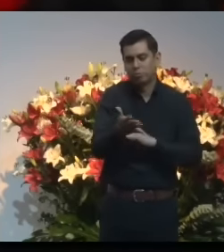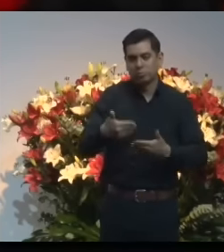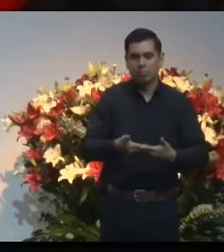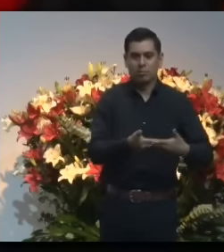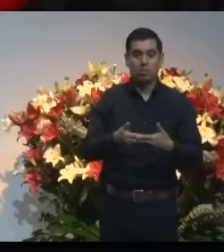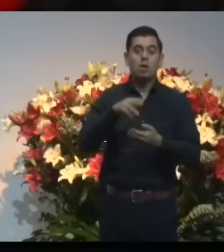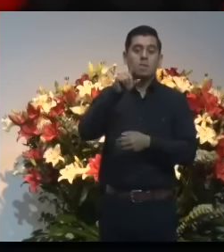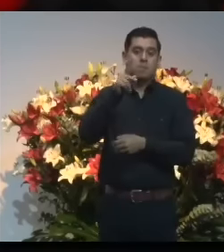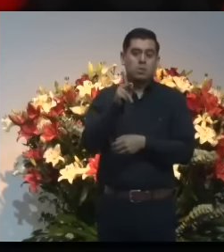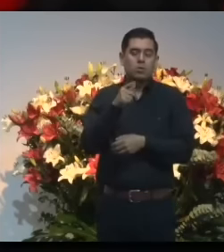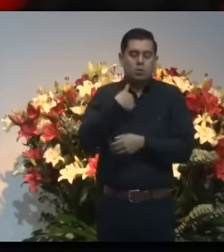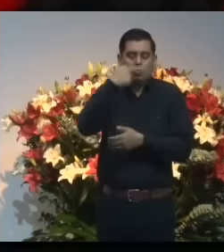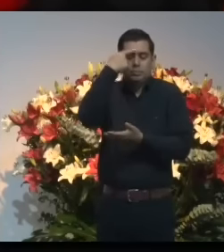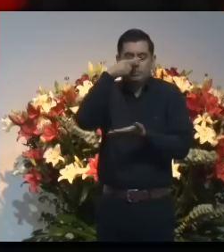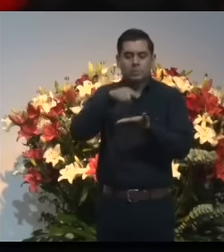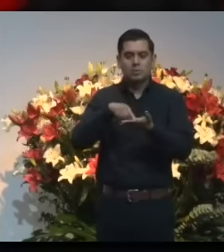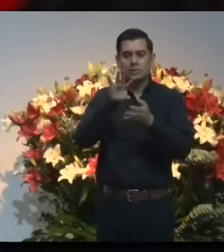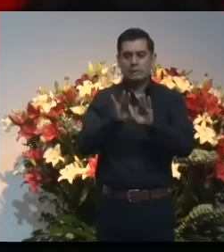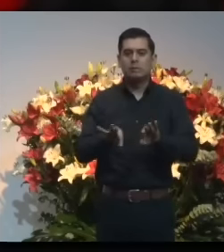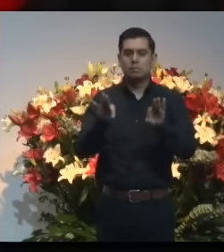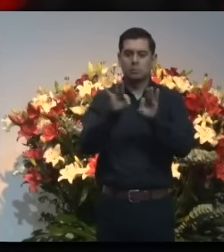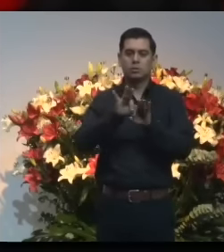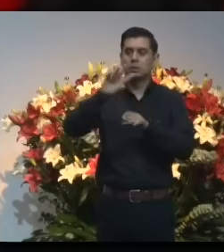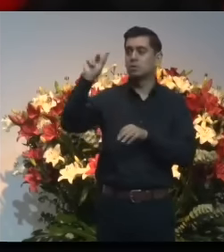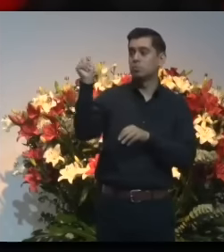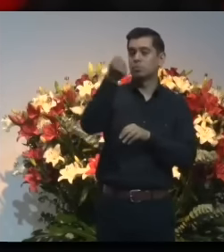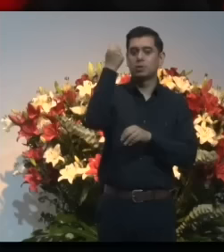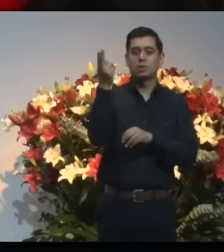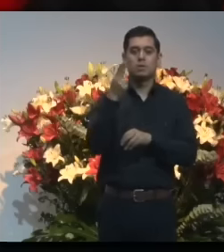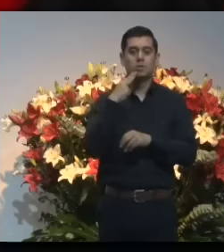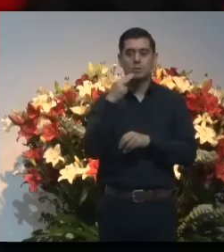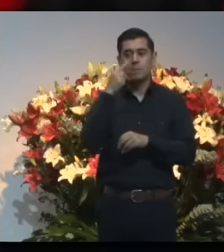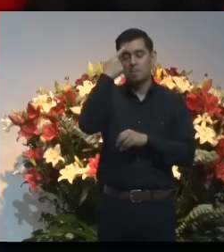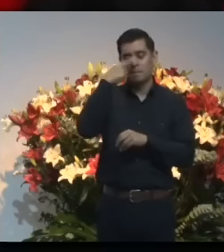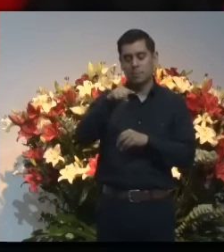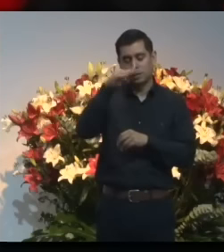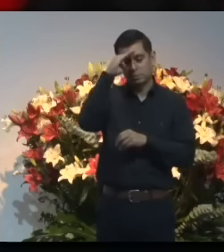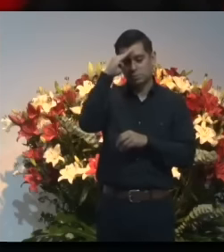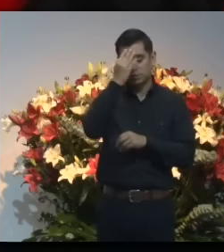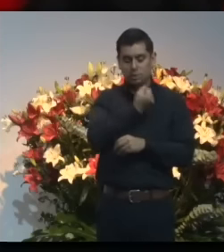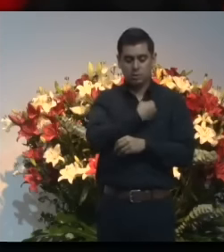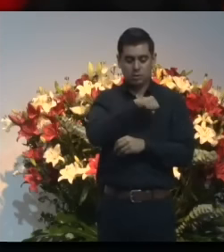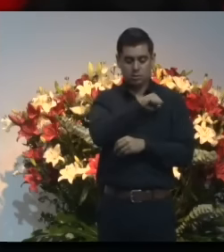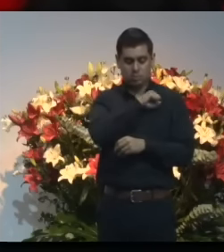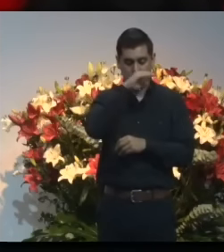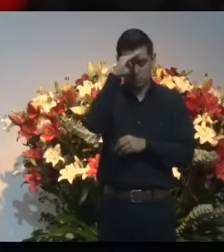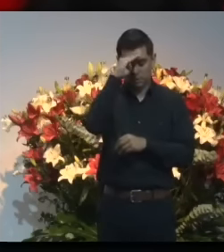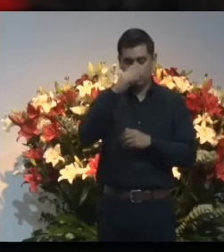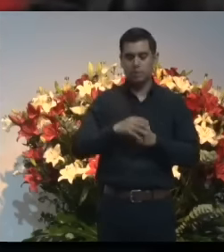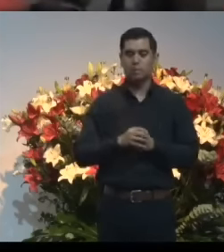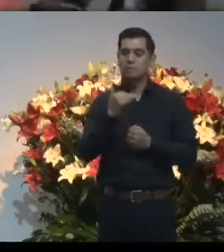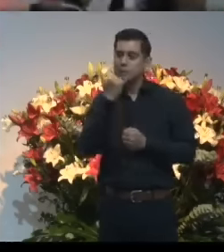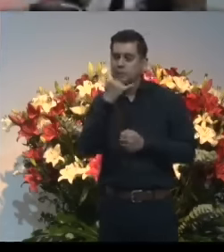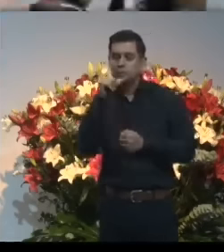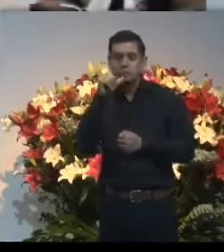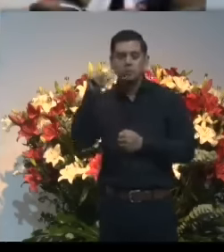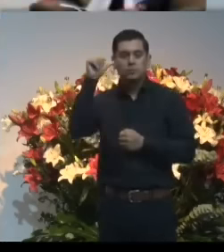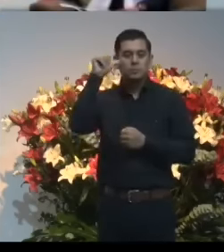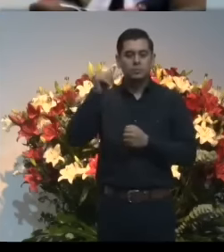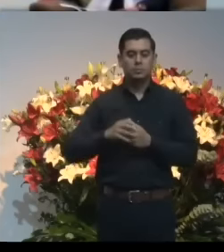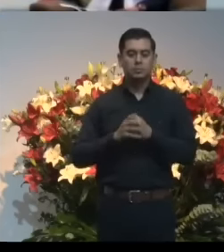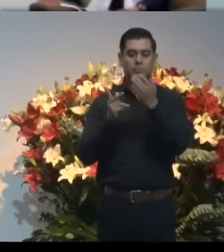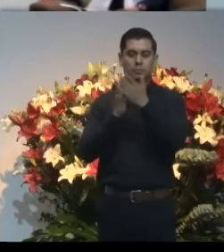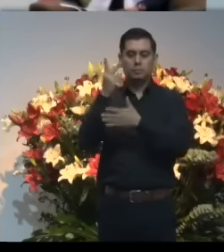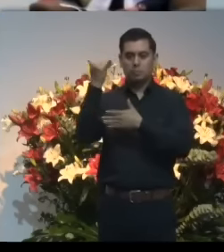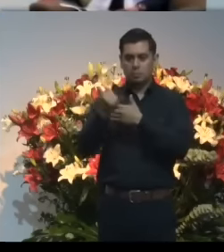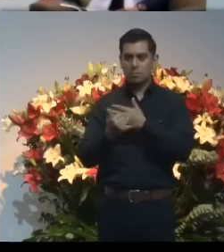tecnología, sobre todo el tema de salud mental, para mí va a ser clave. Perdón, Xochitl, ayer dijiste que estas propuestas